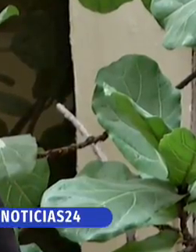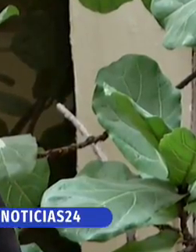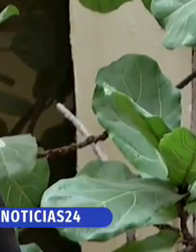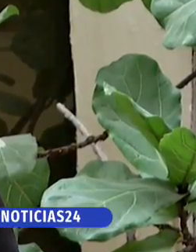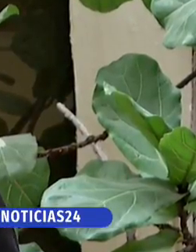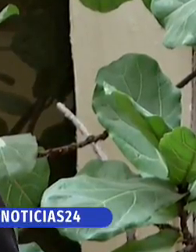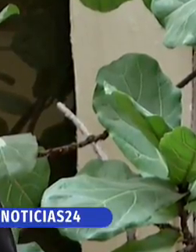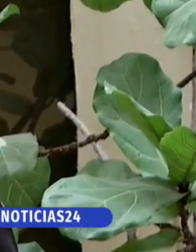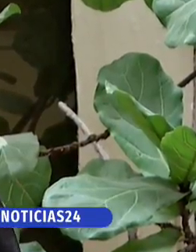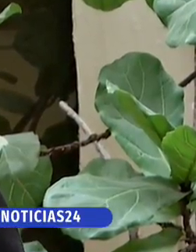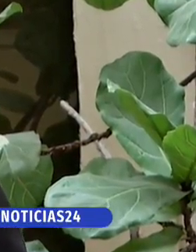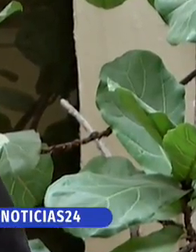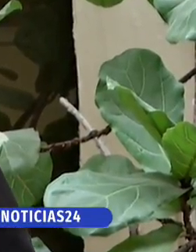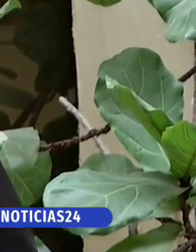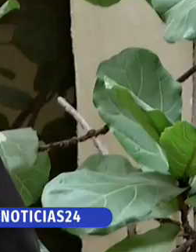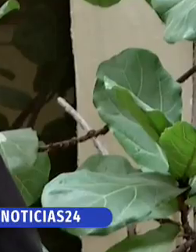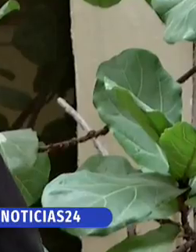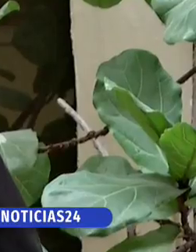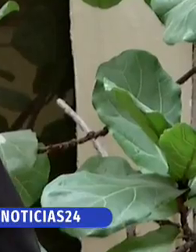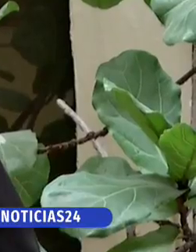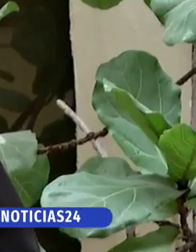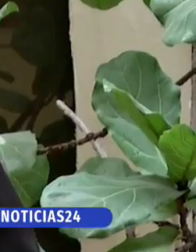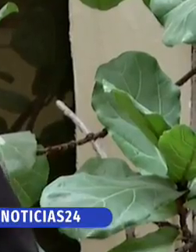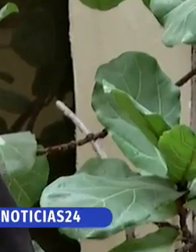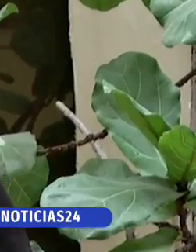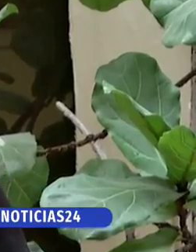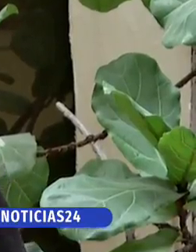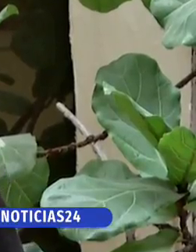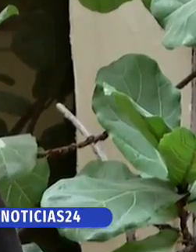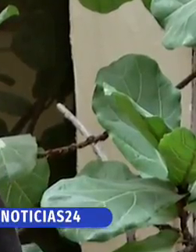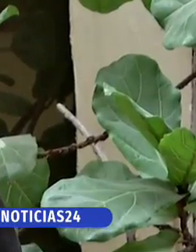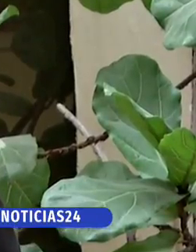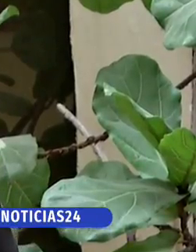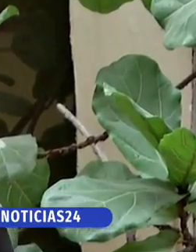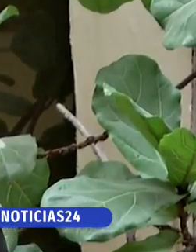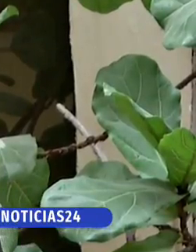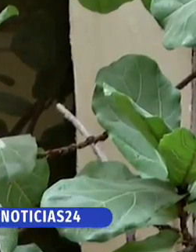UDI para poder consultarle sobre esta situación en que se ha conocido a través también de redes sociales.